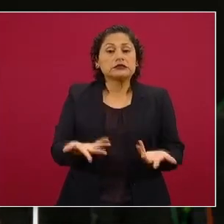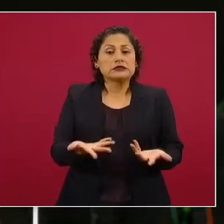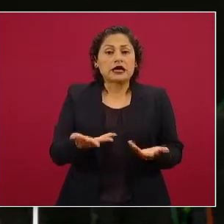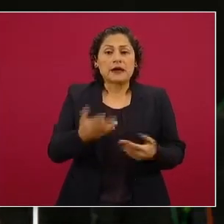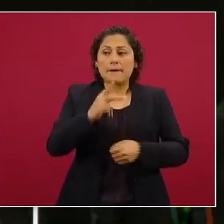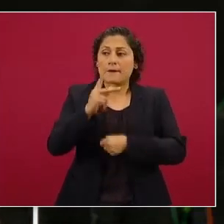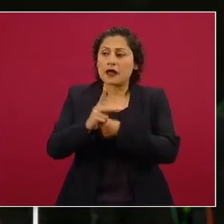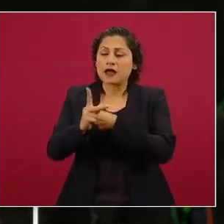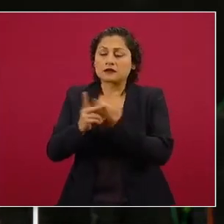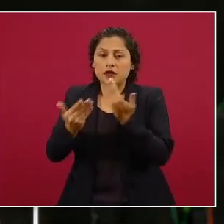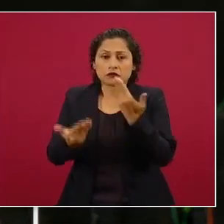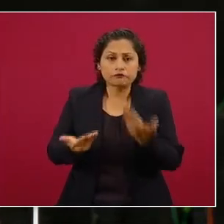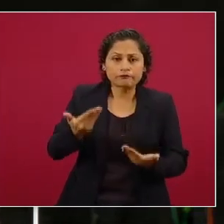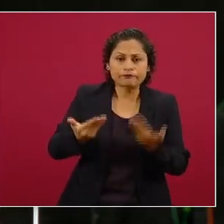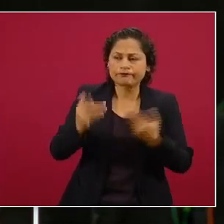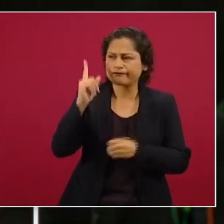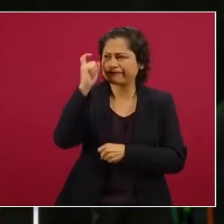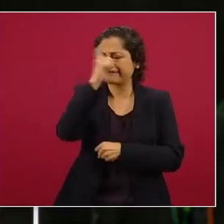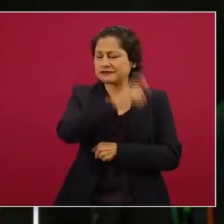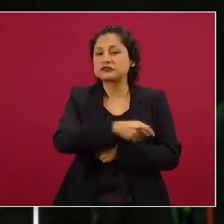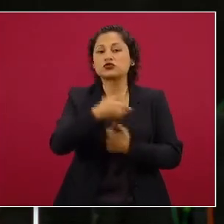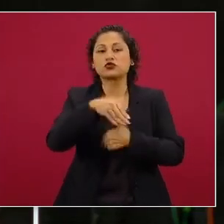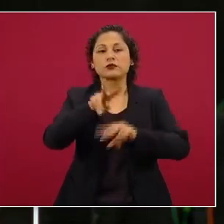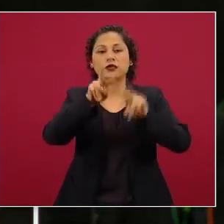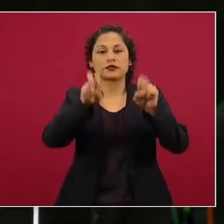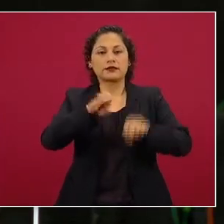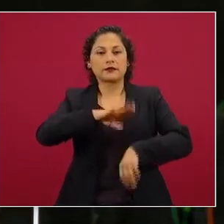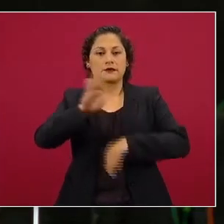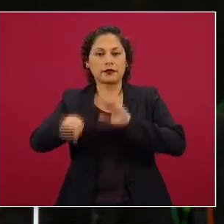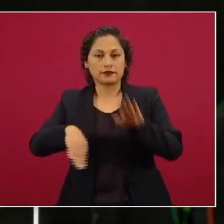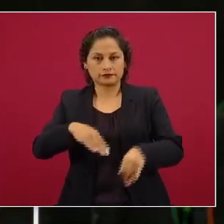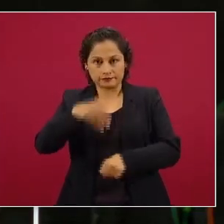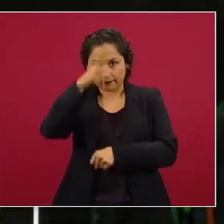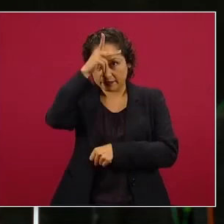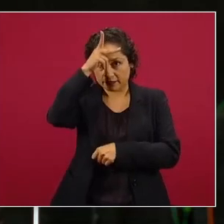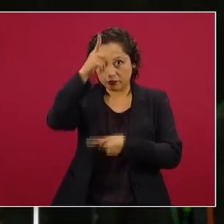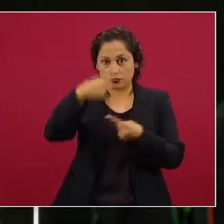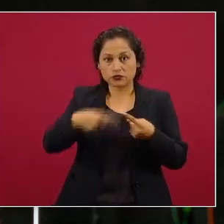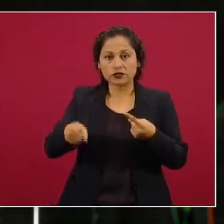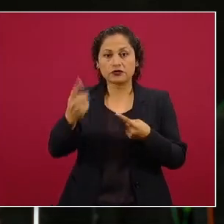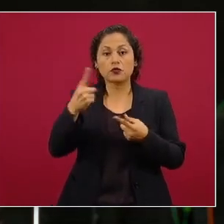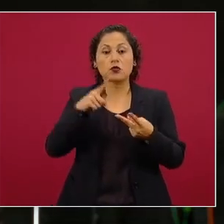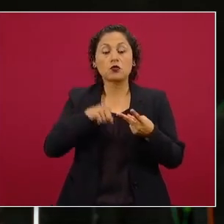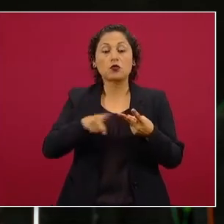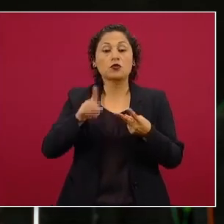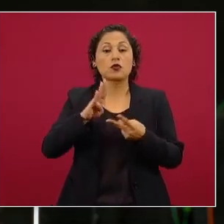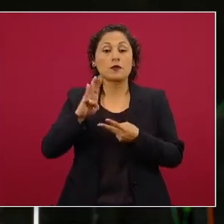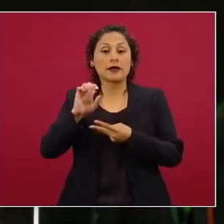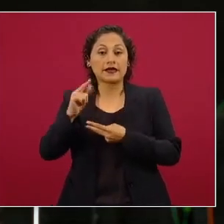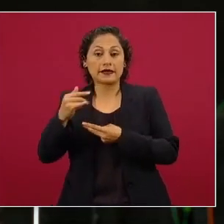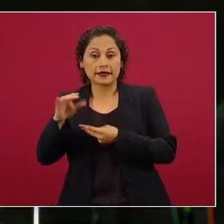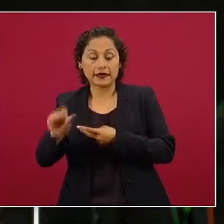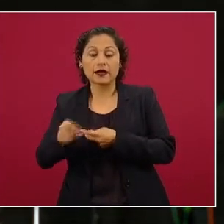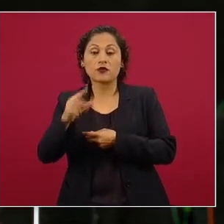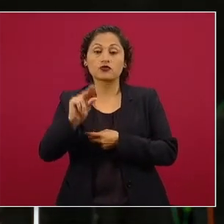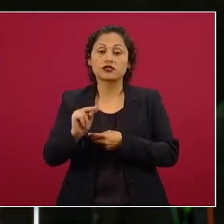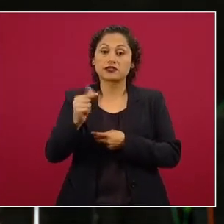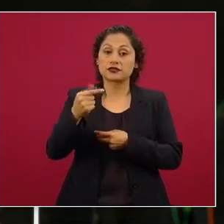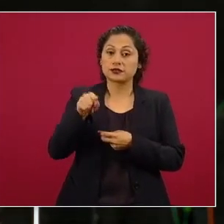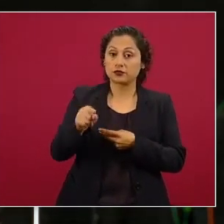en tema de pérdidas de vidas. Perú, 101. Bélgica,